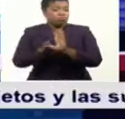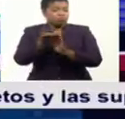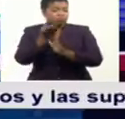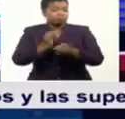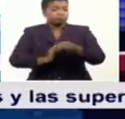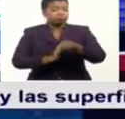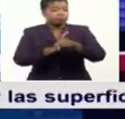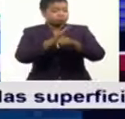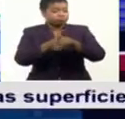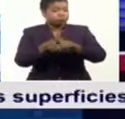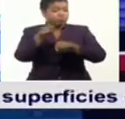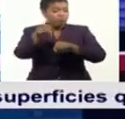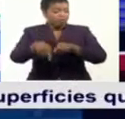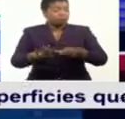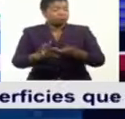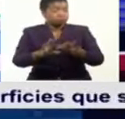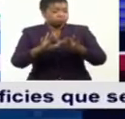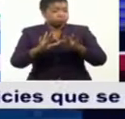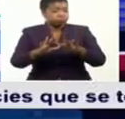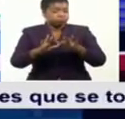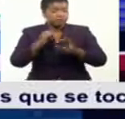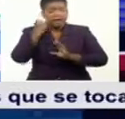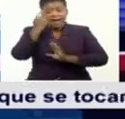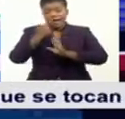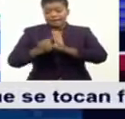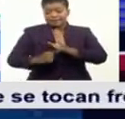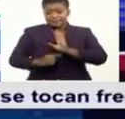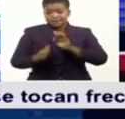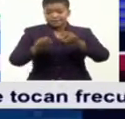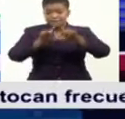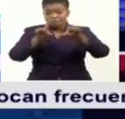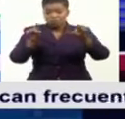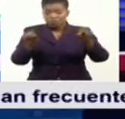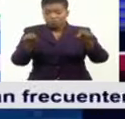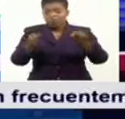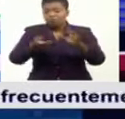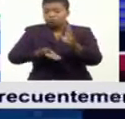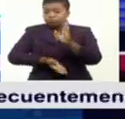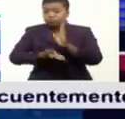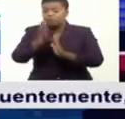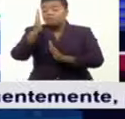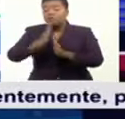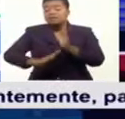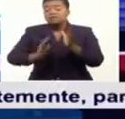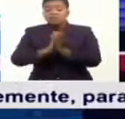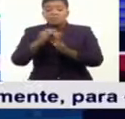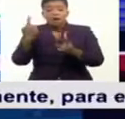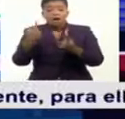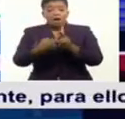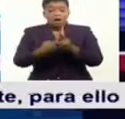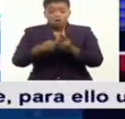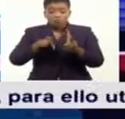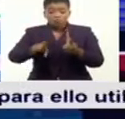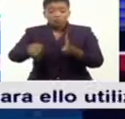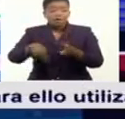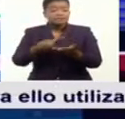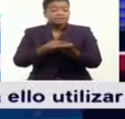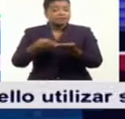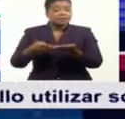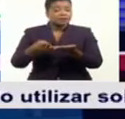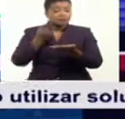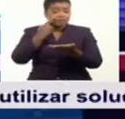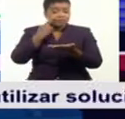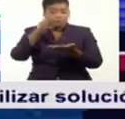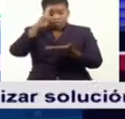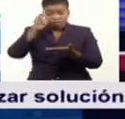en nuestro país. Eso sigue caracterizando este mes de mayo, esta última semana. Ya escucharon al doctor Francisco